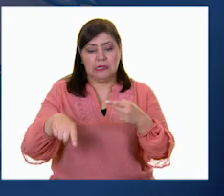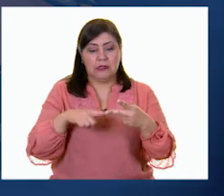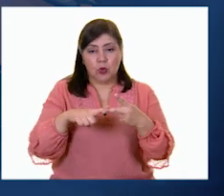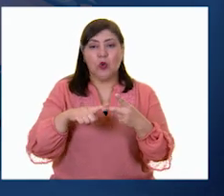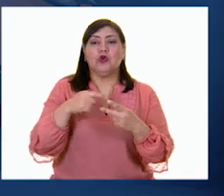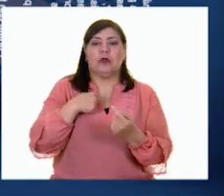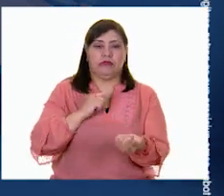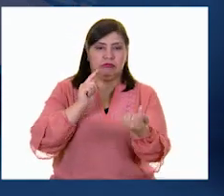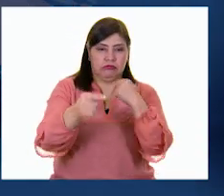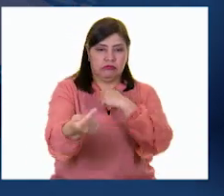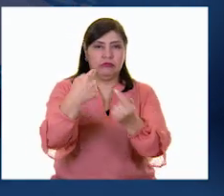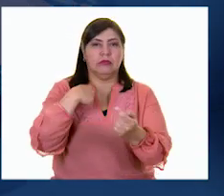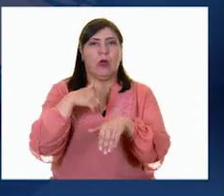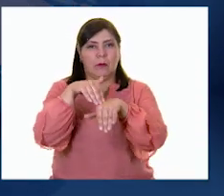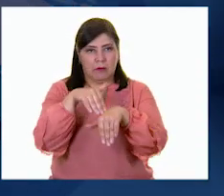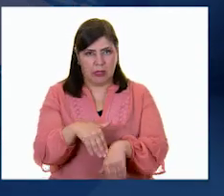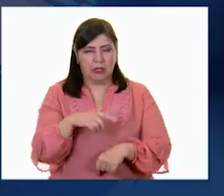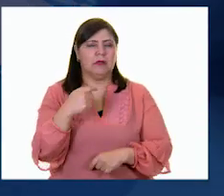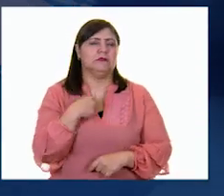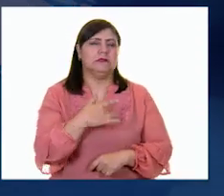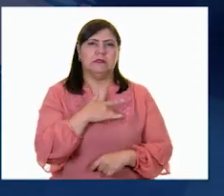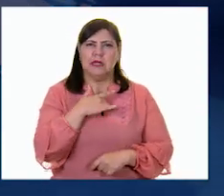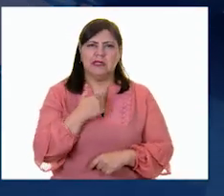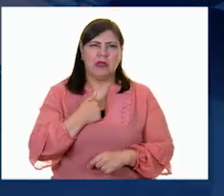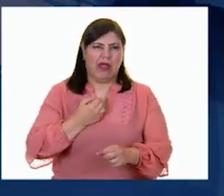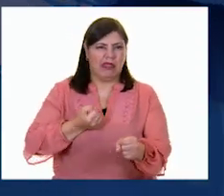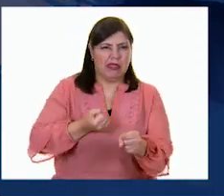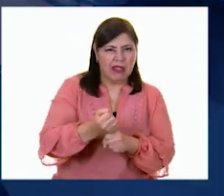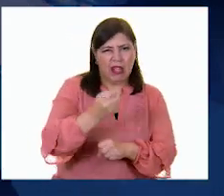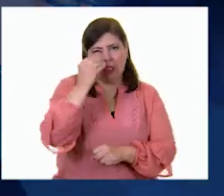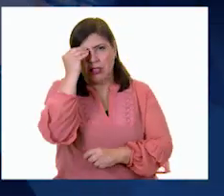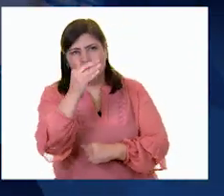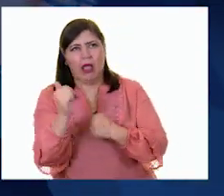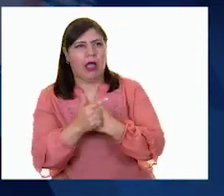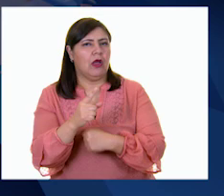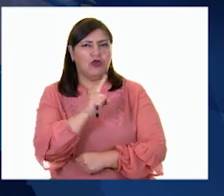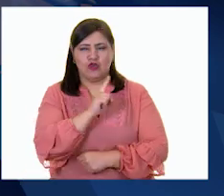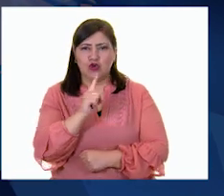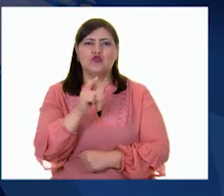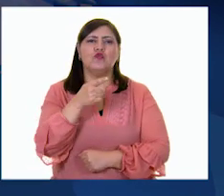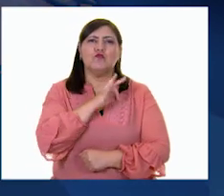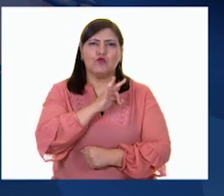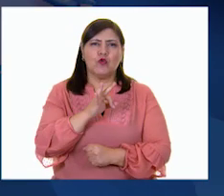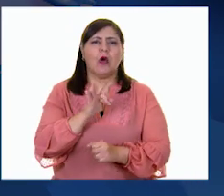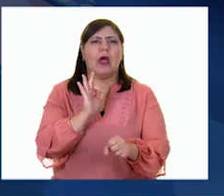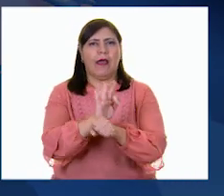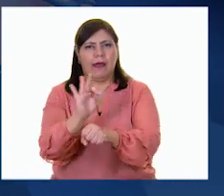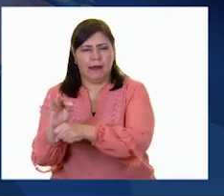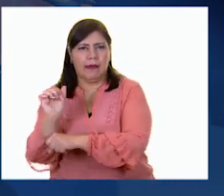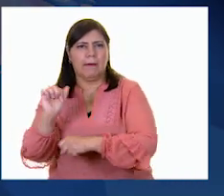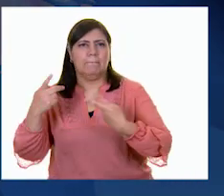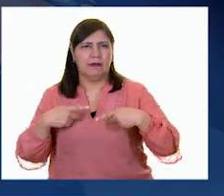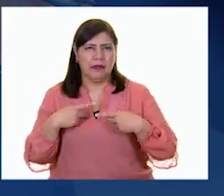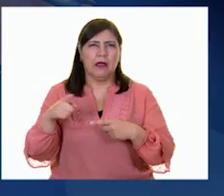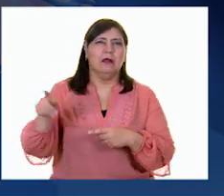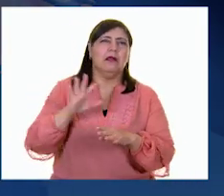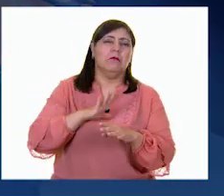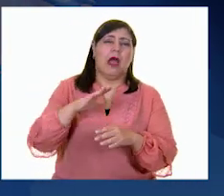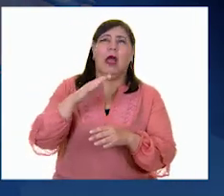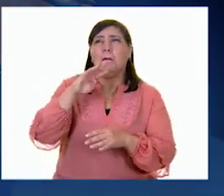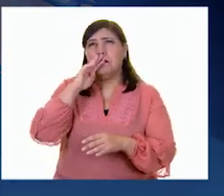contigo. A nadie hagas daño y jamás omitas el bien que puedas hacer. No aflijas a tu madre ni excites su